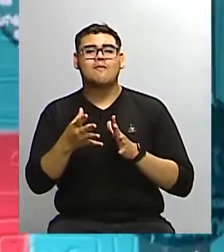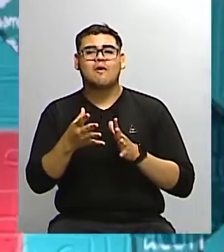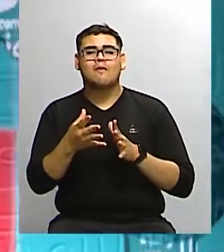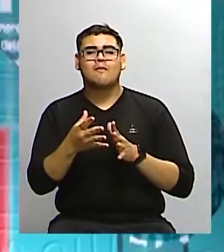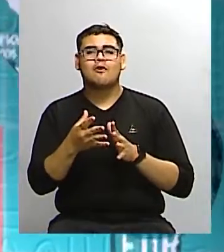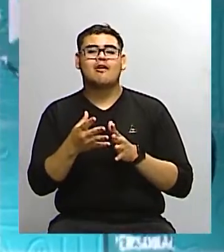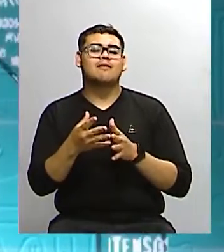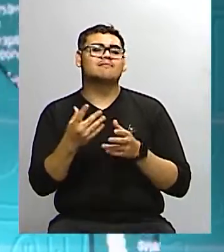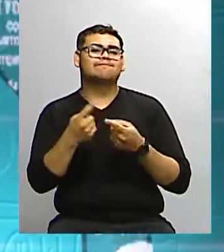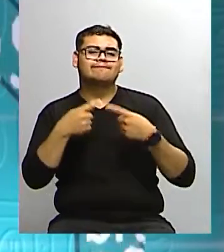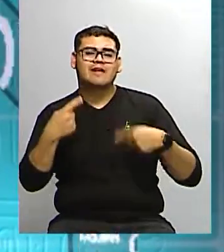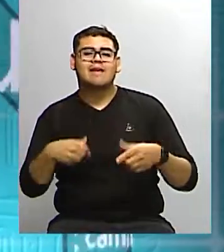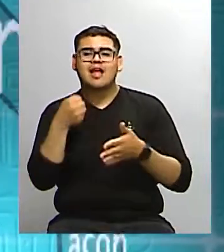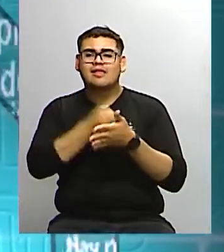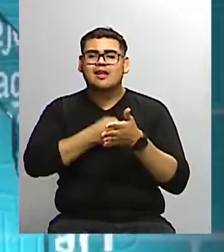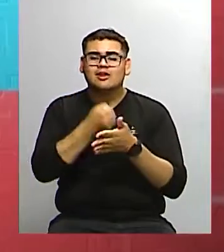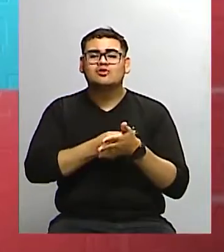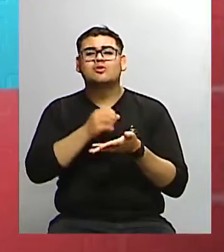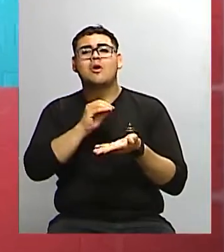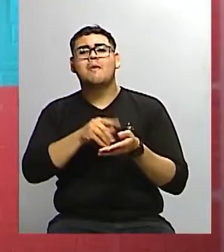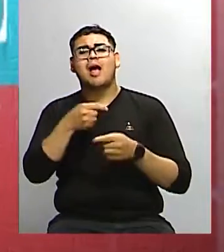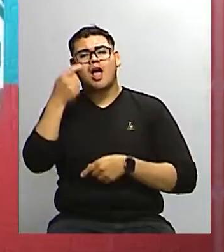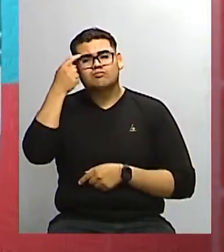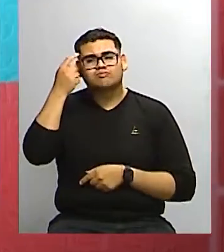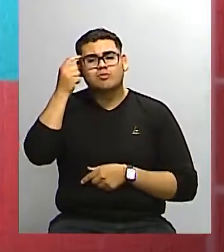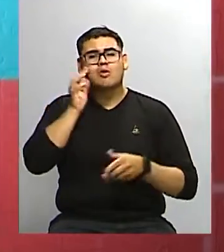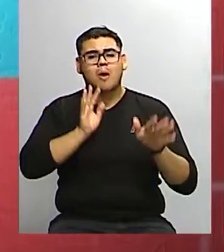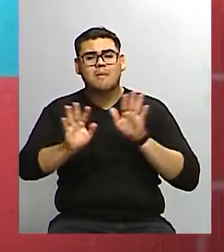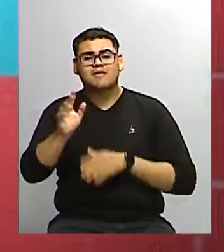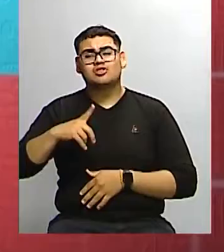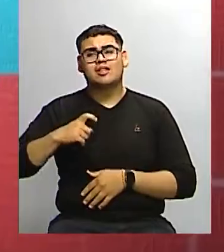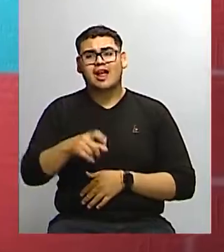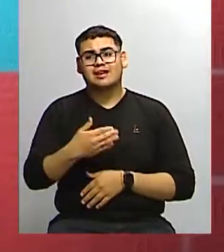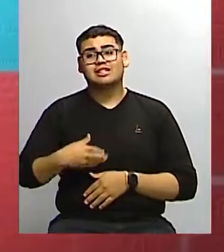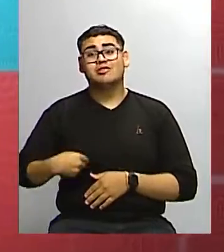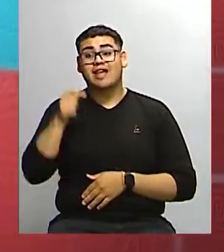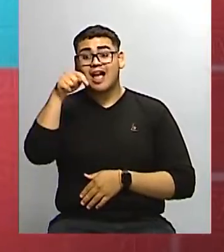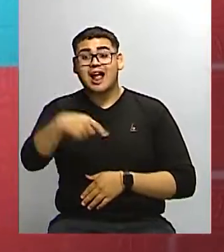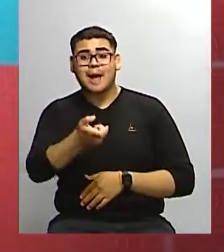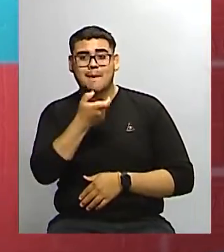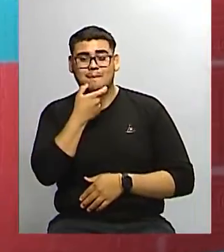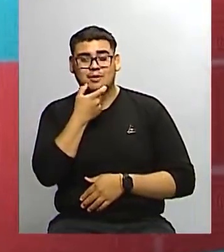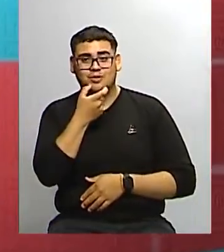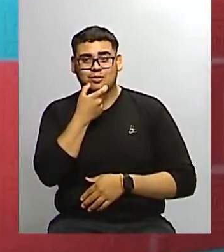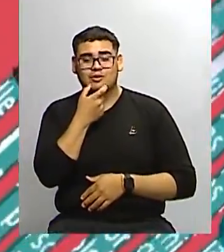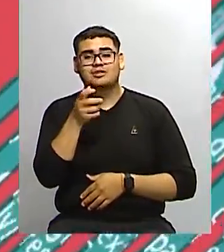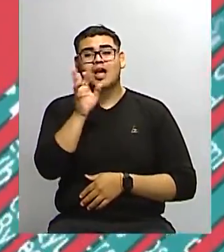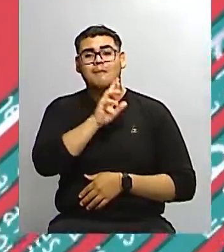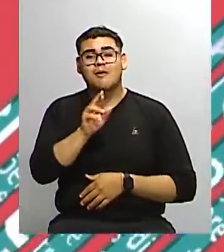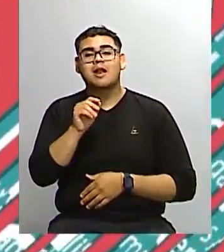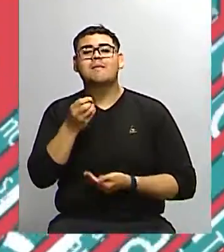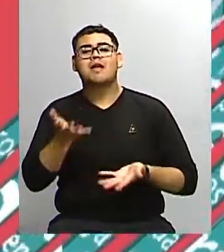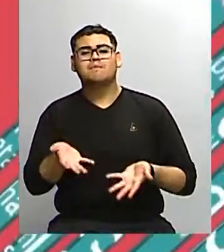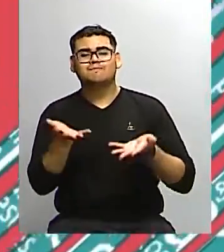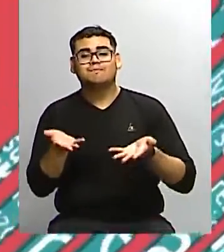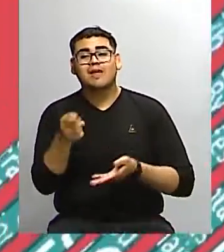las acciones que ayuden a concientizar a las mujeres de nuestra provincia, a fomentar la detección precoz del